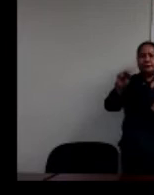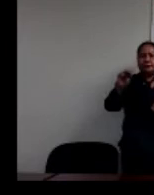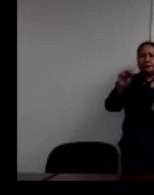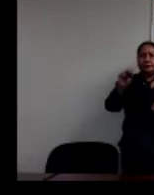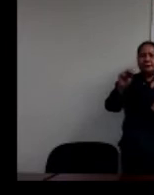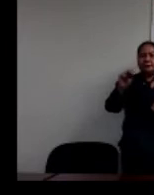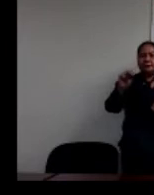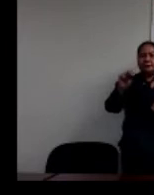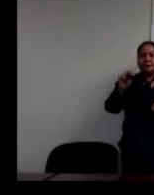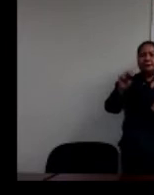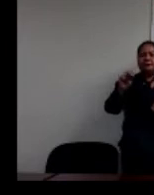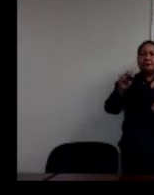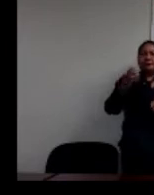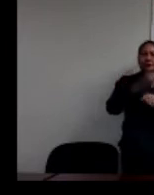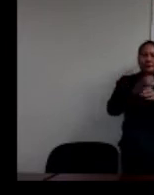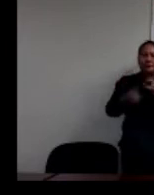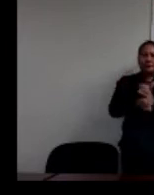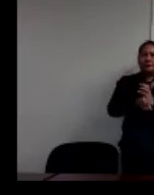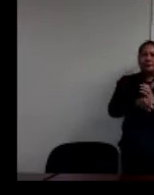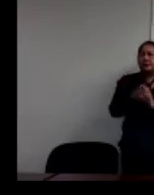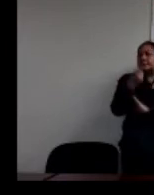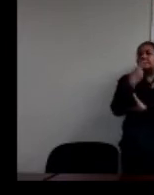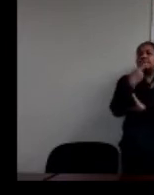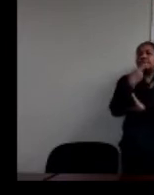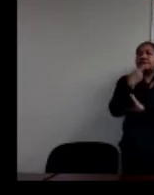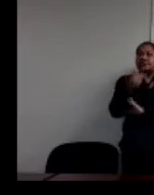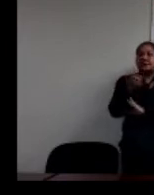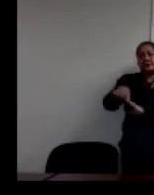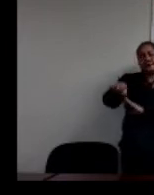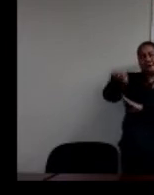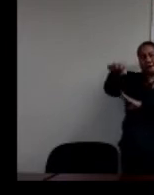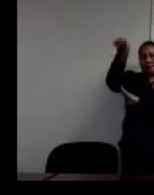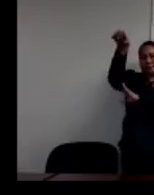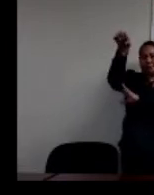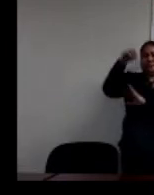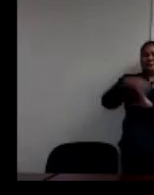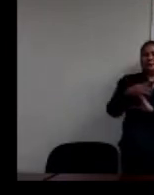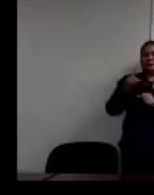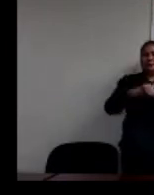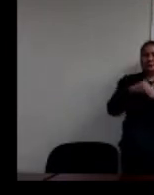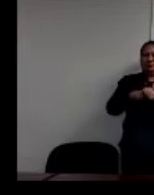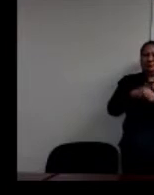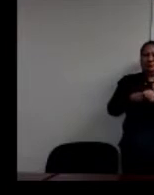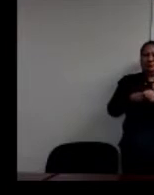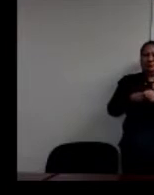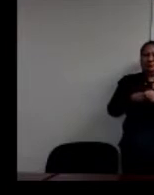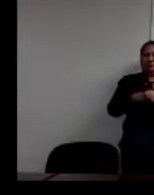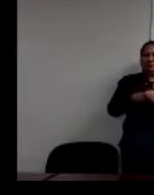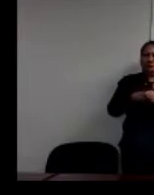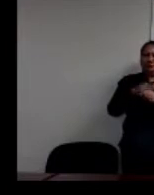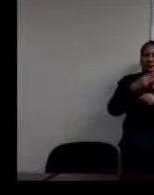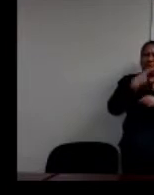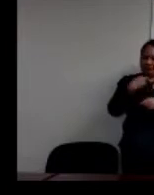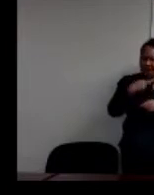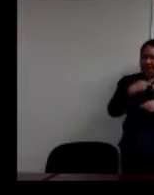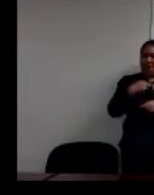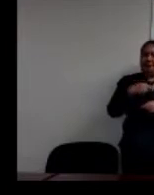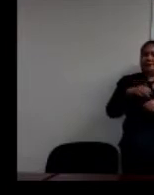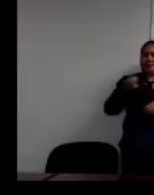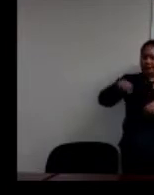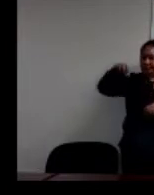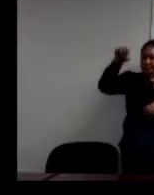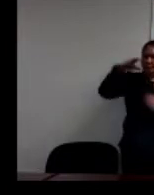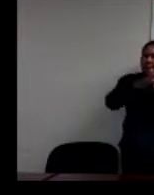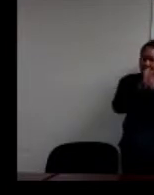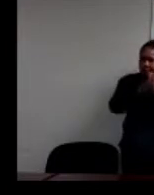otorgar alimentos que no sirvan para su crecimiento. La soda sirve para su crecimiento, el chocolate sirve